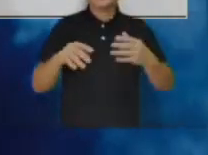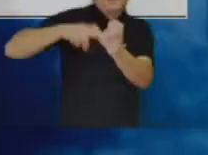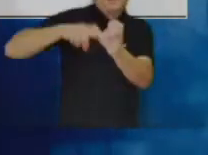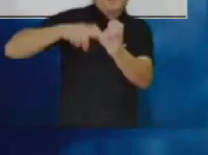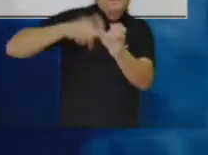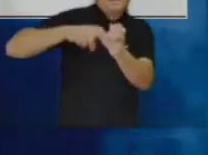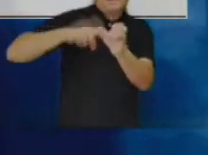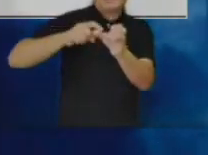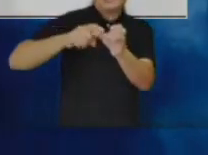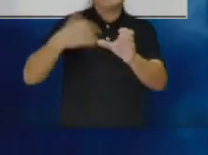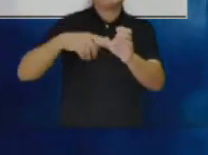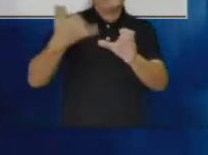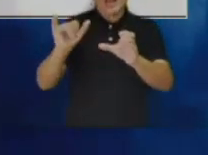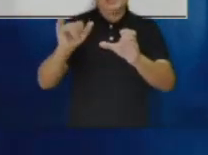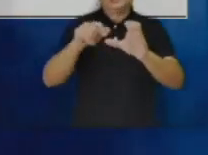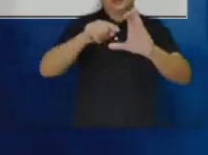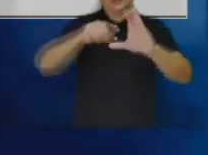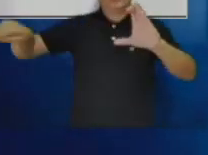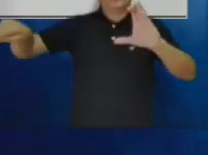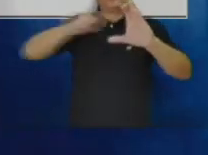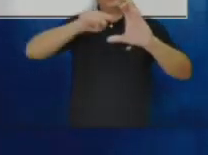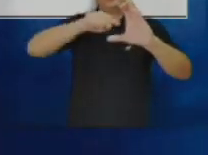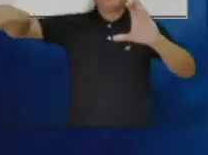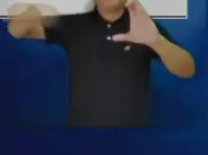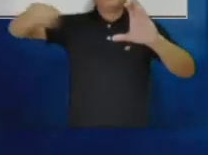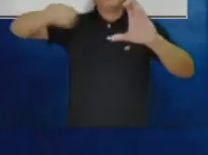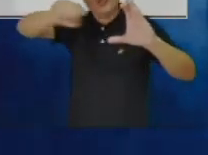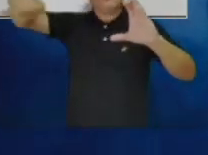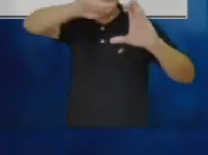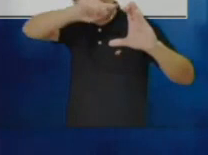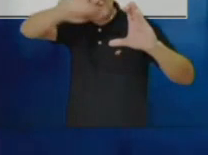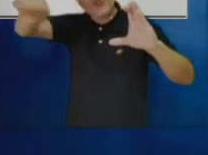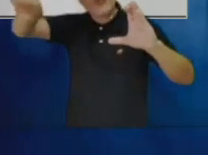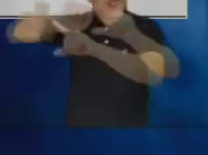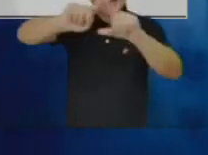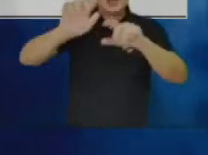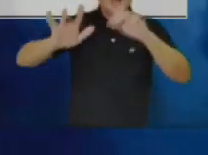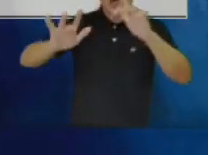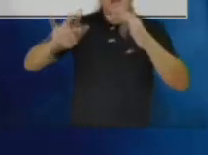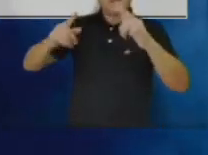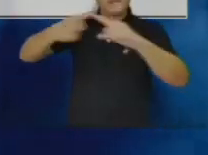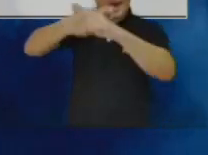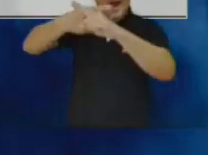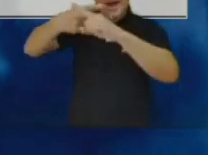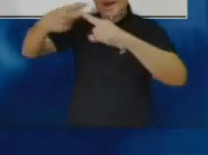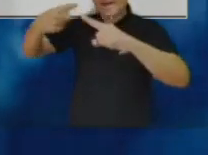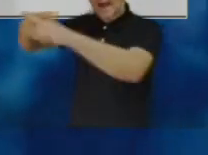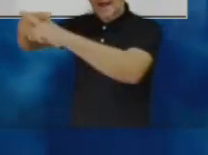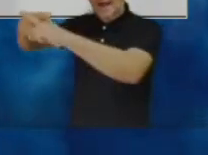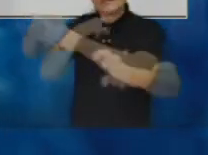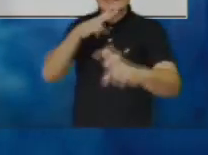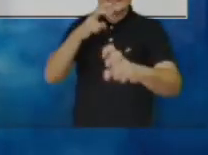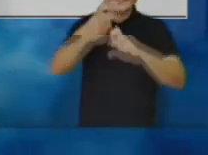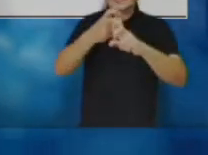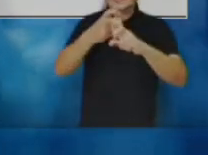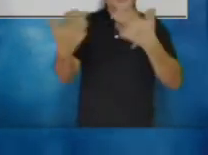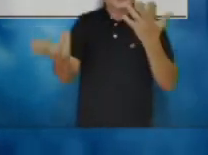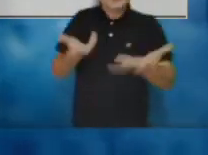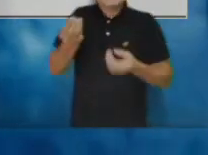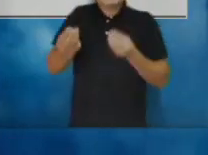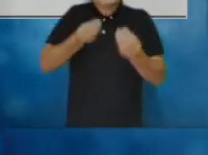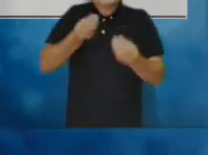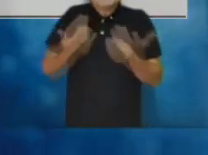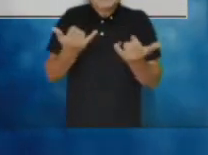bandas adyacentes, nuevos vecinos, por decirlo así, que entran en conflicto, y por tanto es muy importante